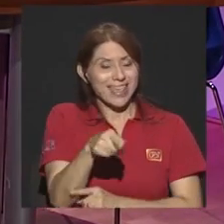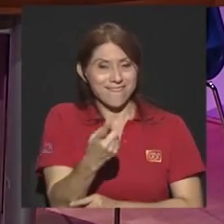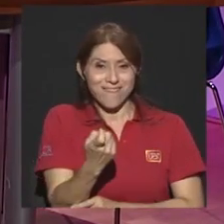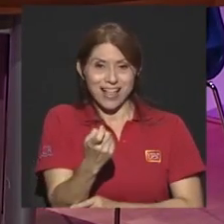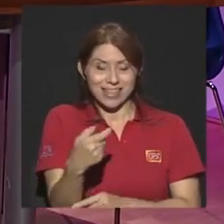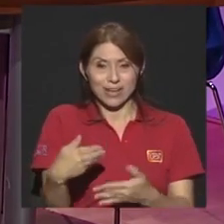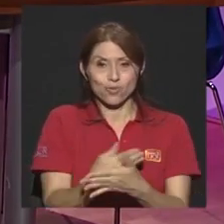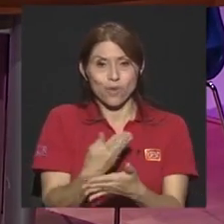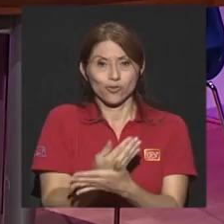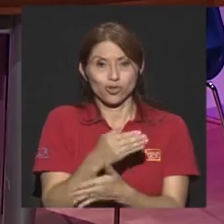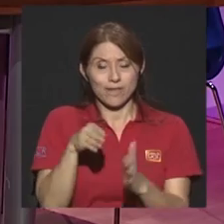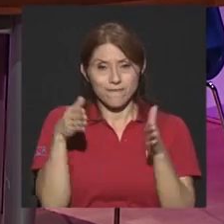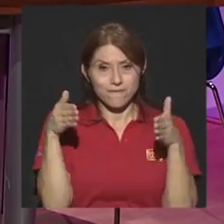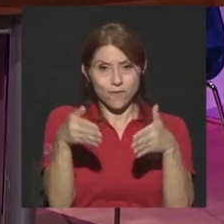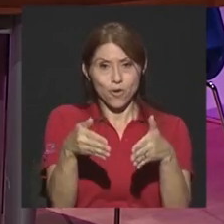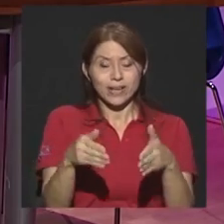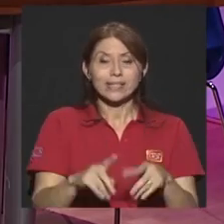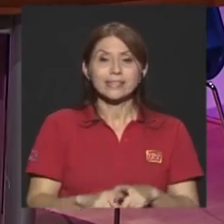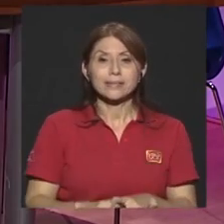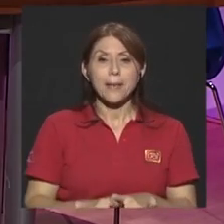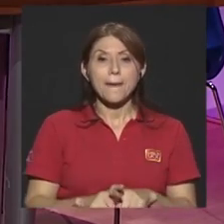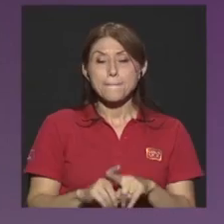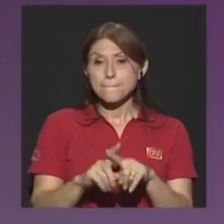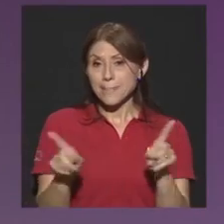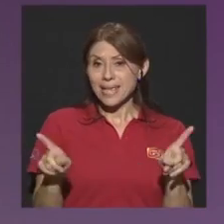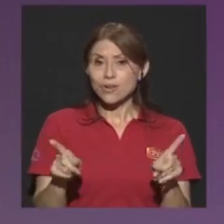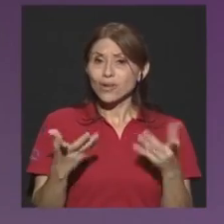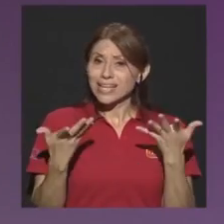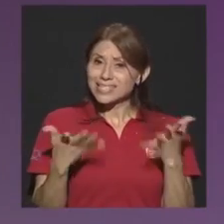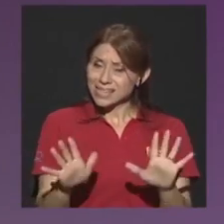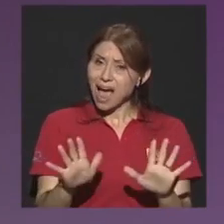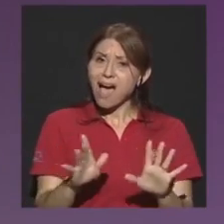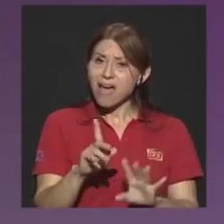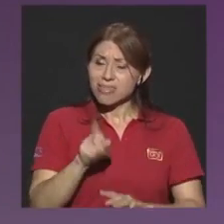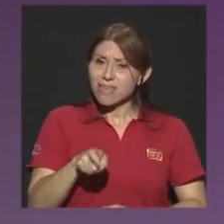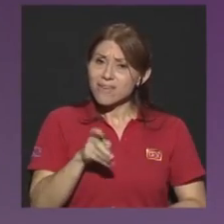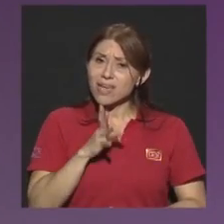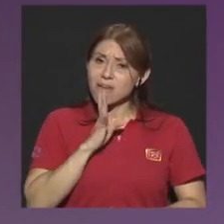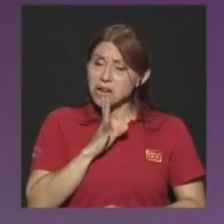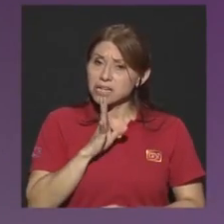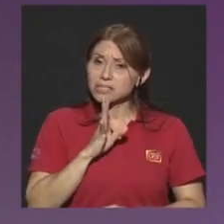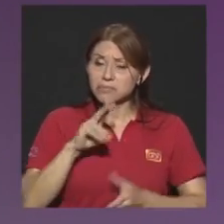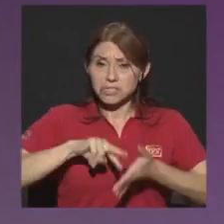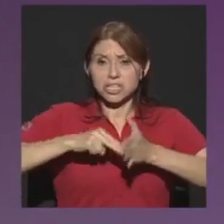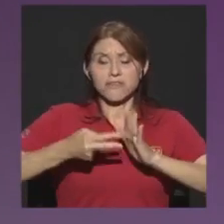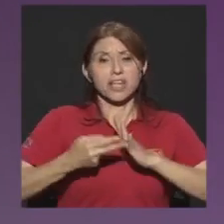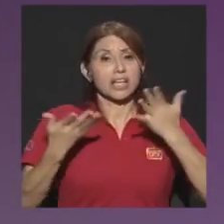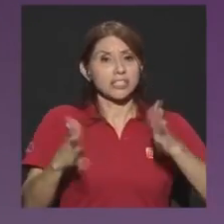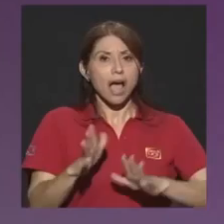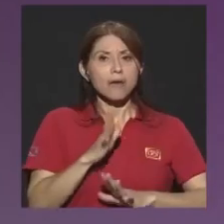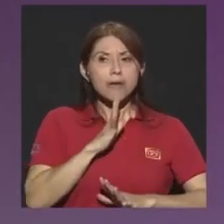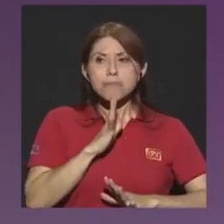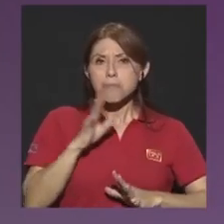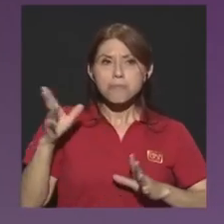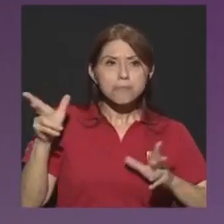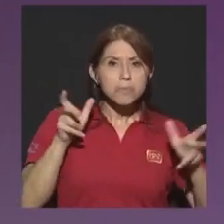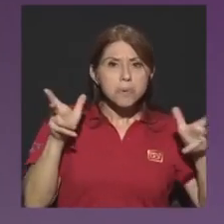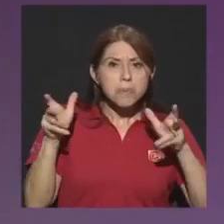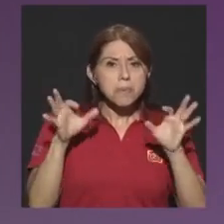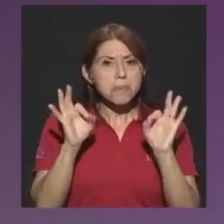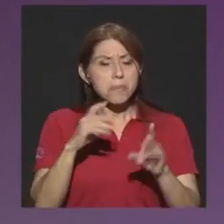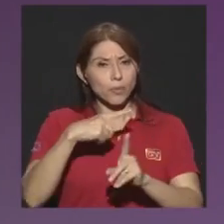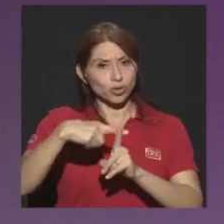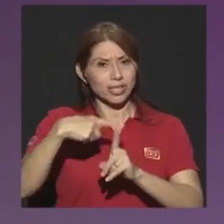los cuales ahorita los voy a señalar, pero que se hable ya es positivo. Durante muchísimos siglos,